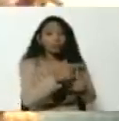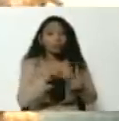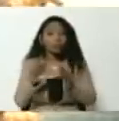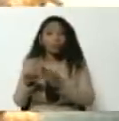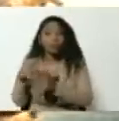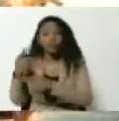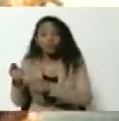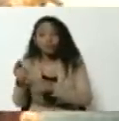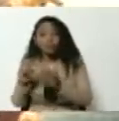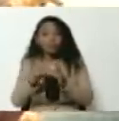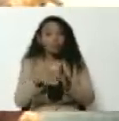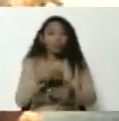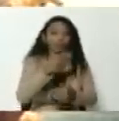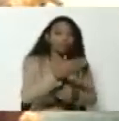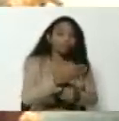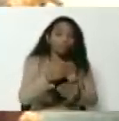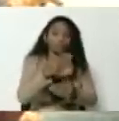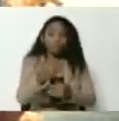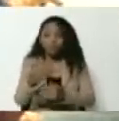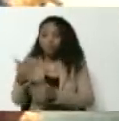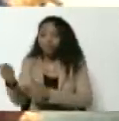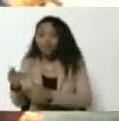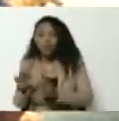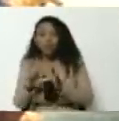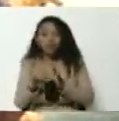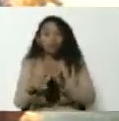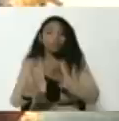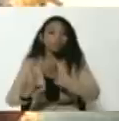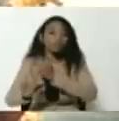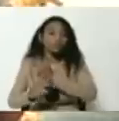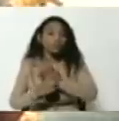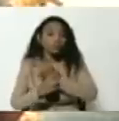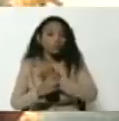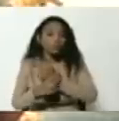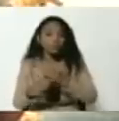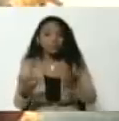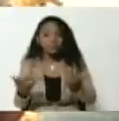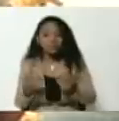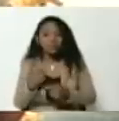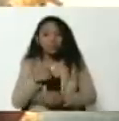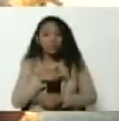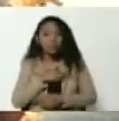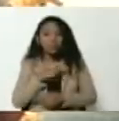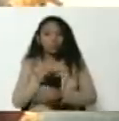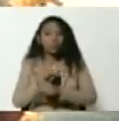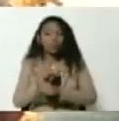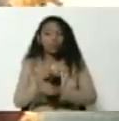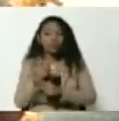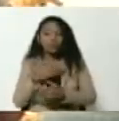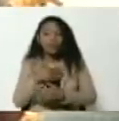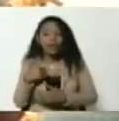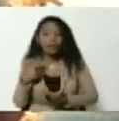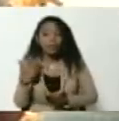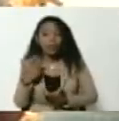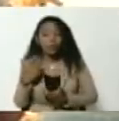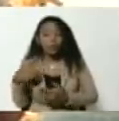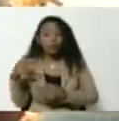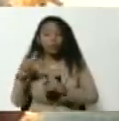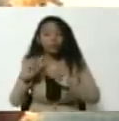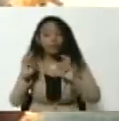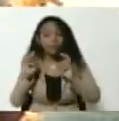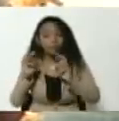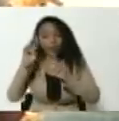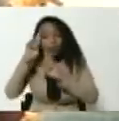Trocones, o lo que se roba Leopoldo López, o lo que se roba Juan Guaidó. Así que nosotros lo único que aspiramos es un clima de respeto a